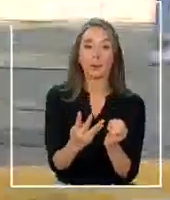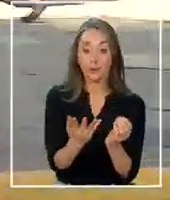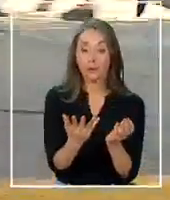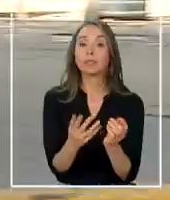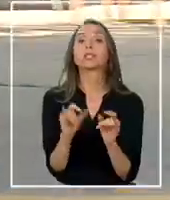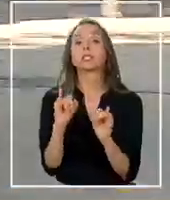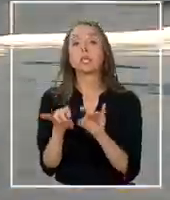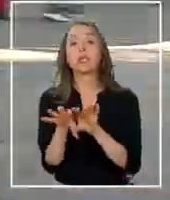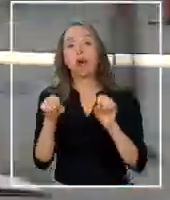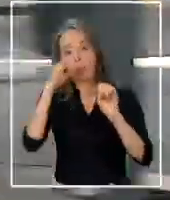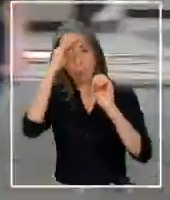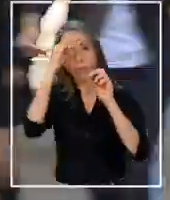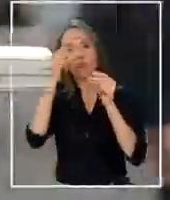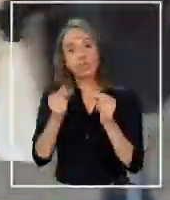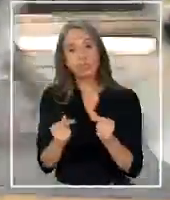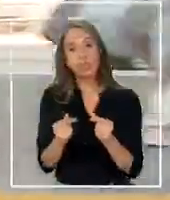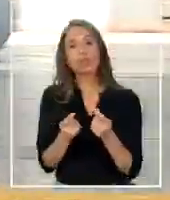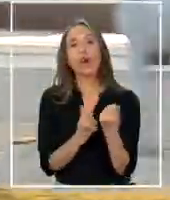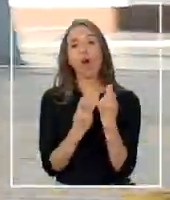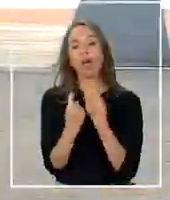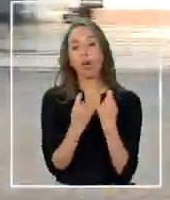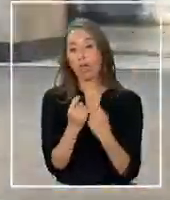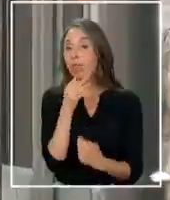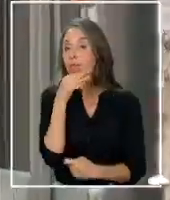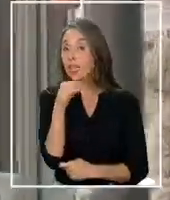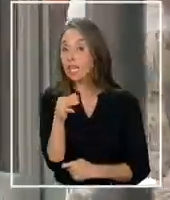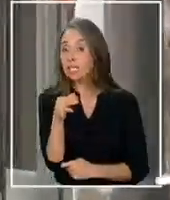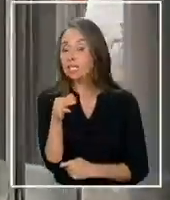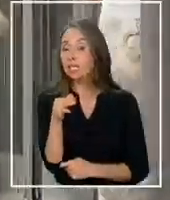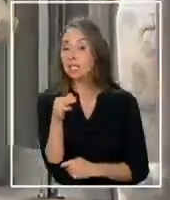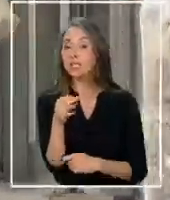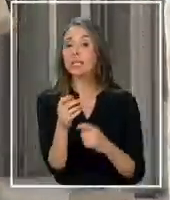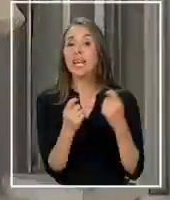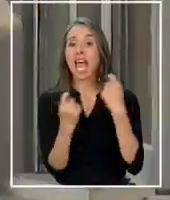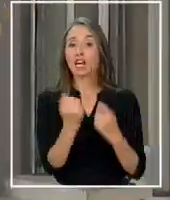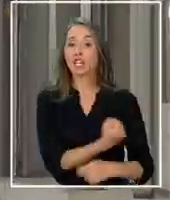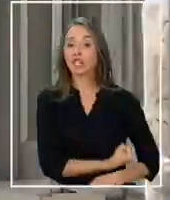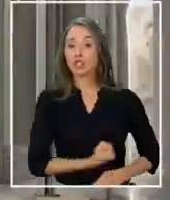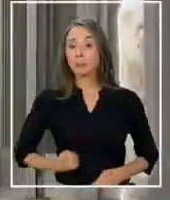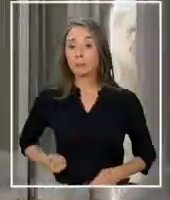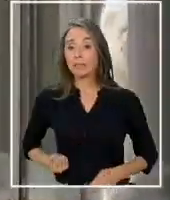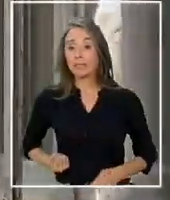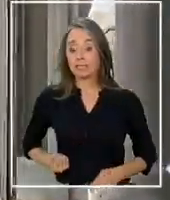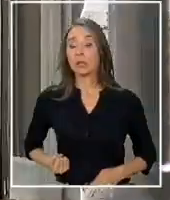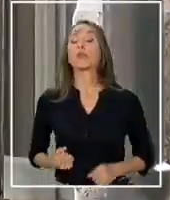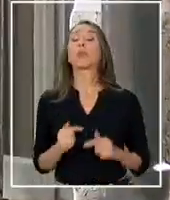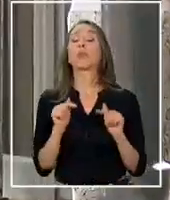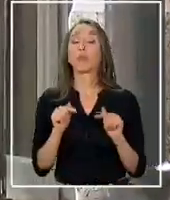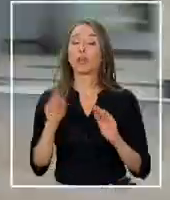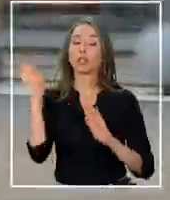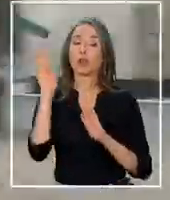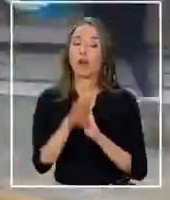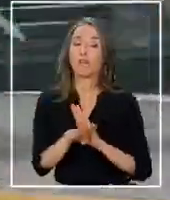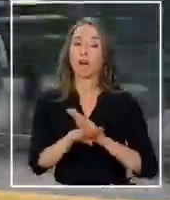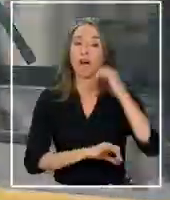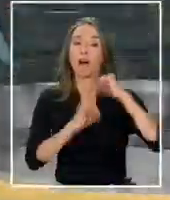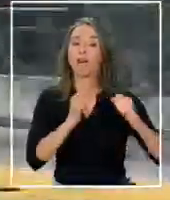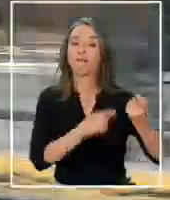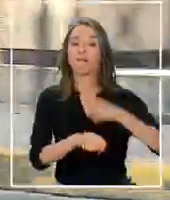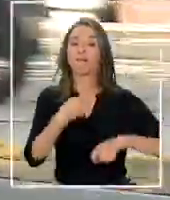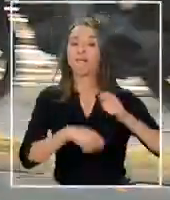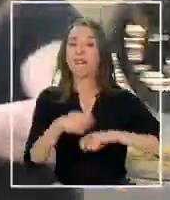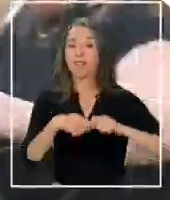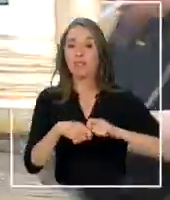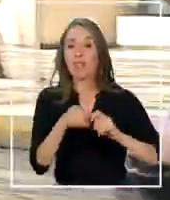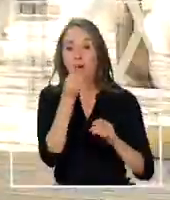que comparten los expertos en economía, quienes señalan la desaceleración actual como la principal causa de la caída de la industria del delivery